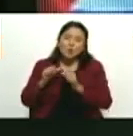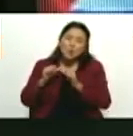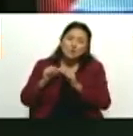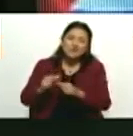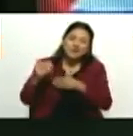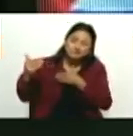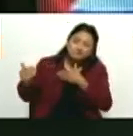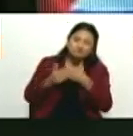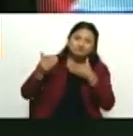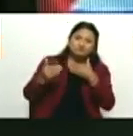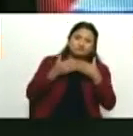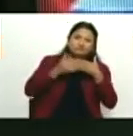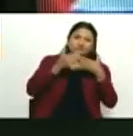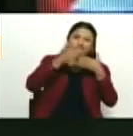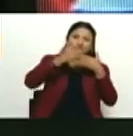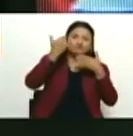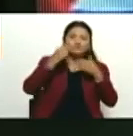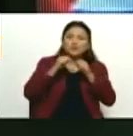no van a detenerse.